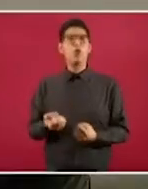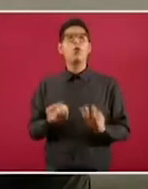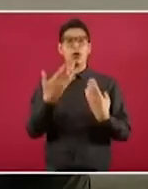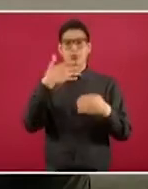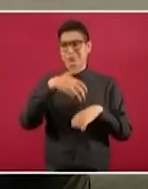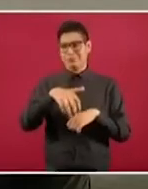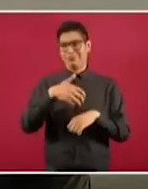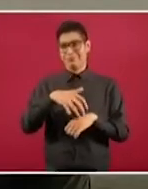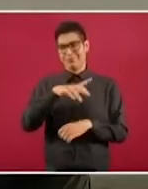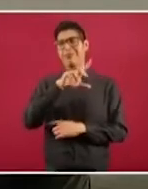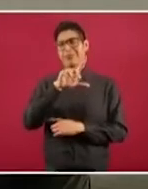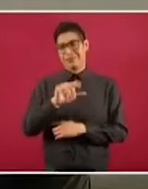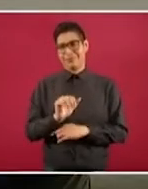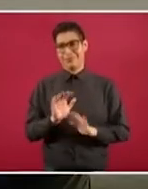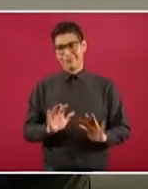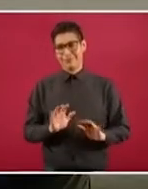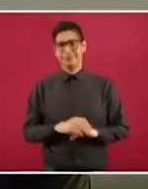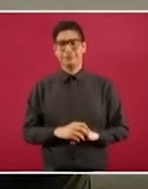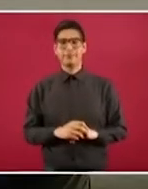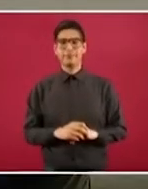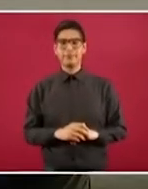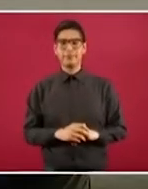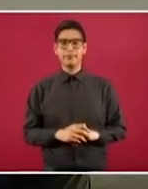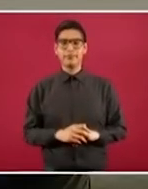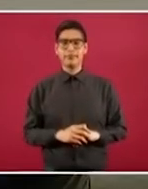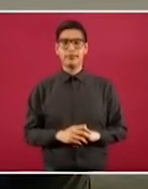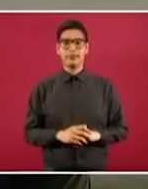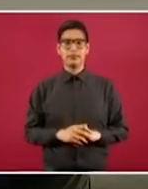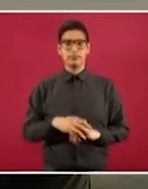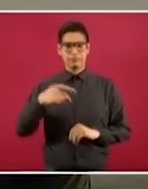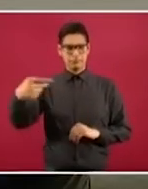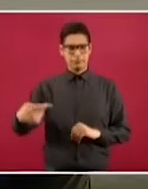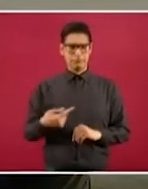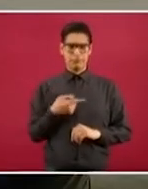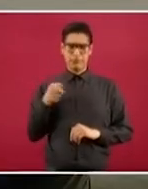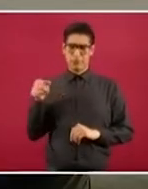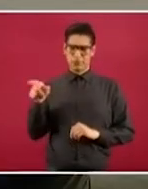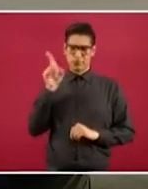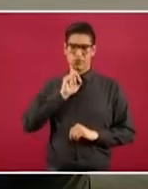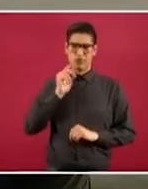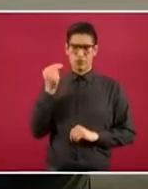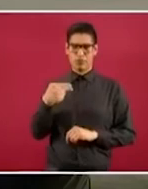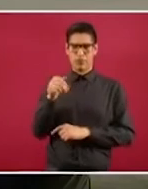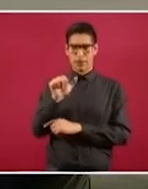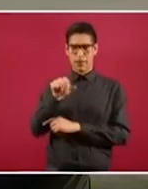después. Sí, entendí bien la pregunta, Ángeles,